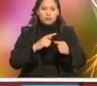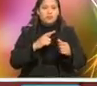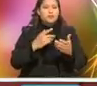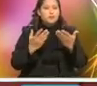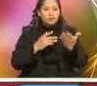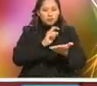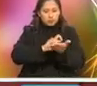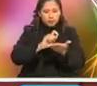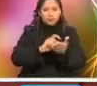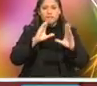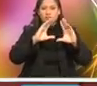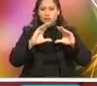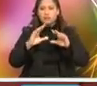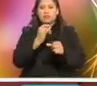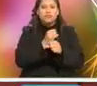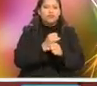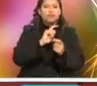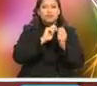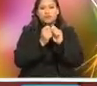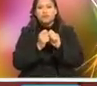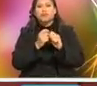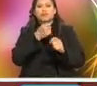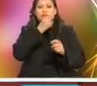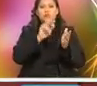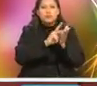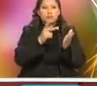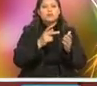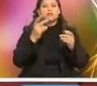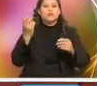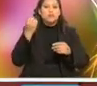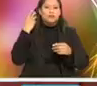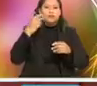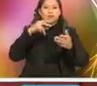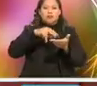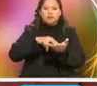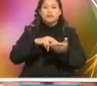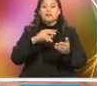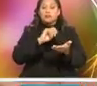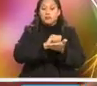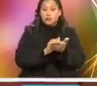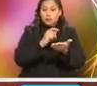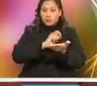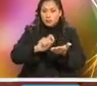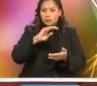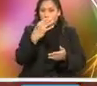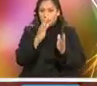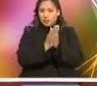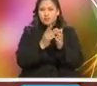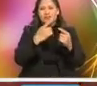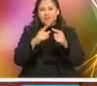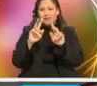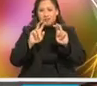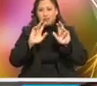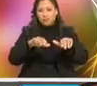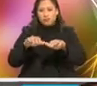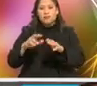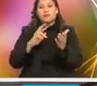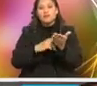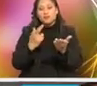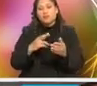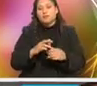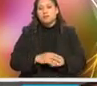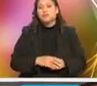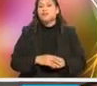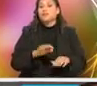escritora, catedrática, investigadora, traductora, comentarista, conferencista, autora de 14 libros y múltiples artículos en periódicos y revistas.